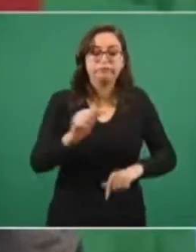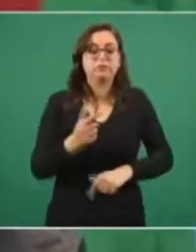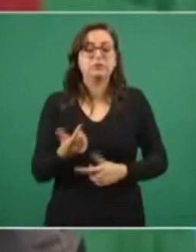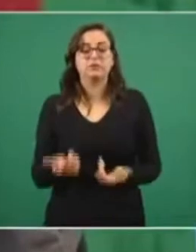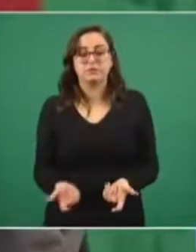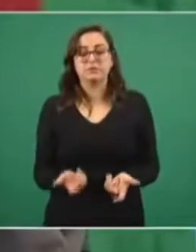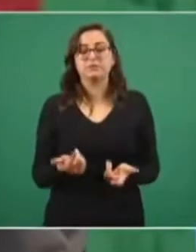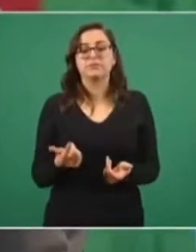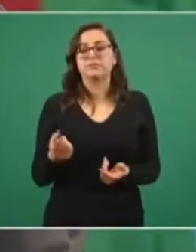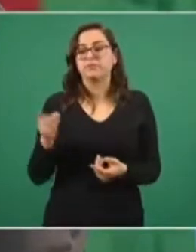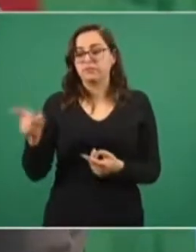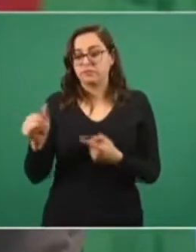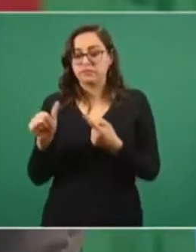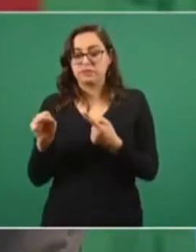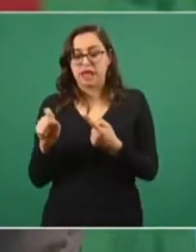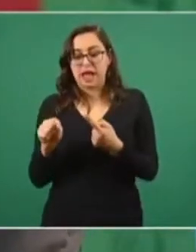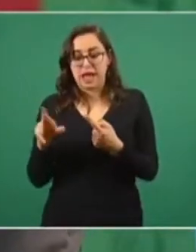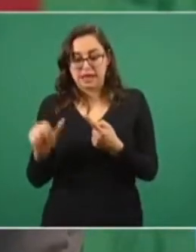privadas, Astra,